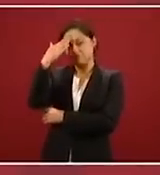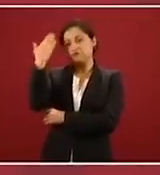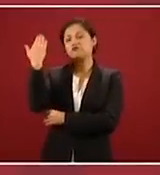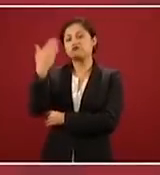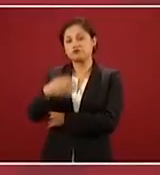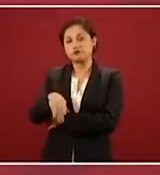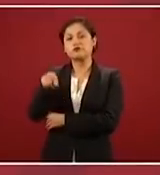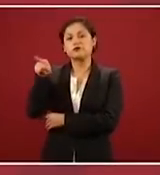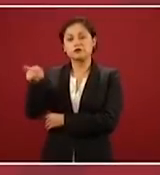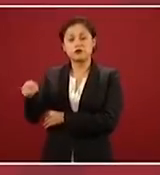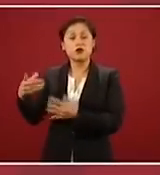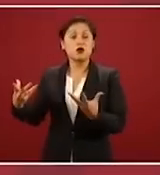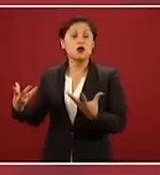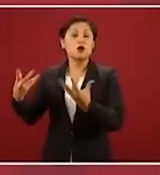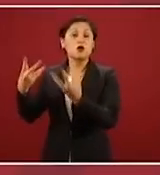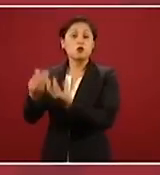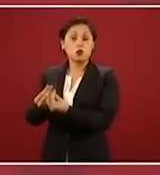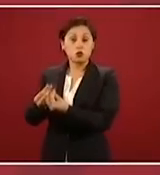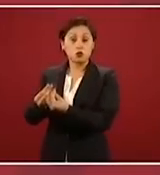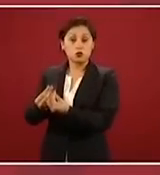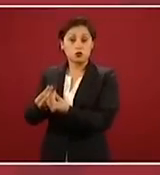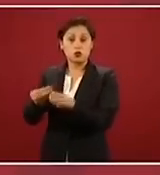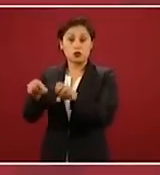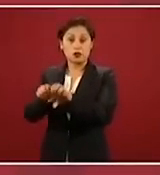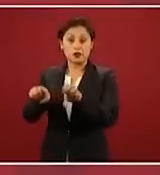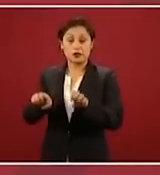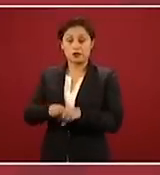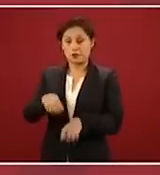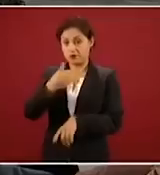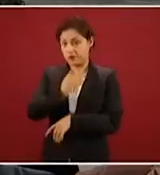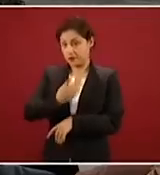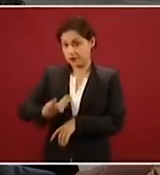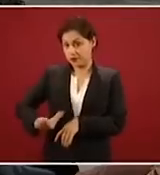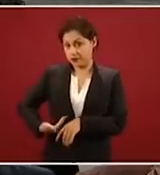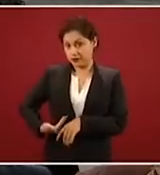Presidencia de la República van a